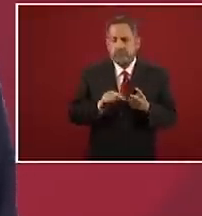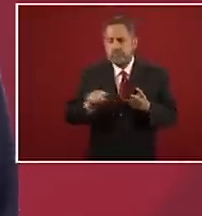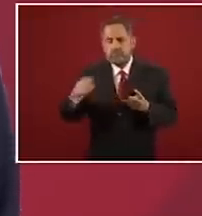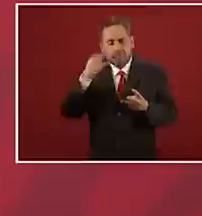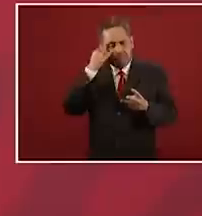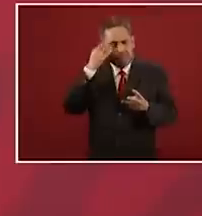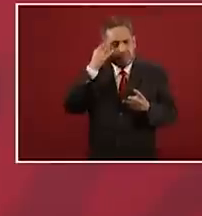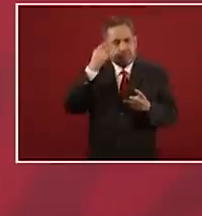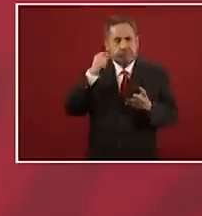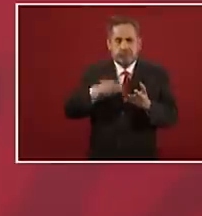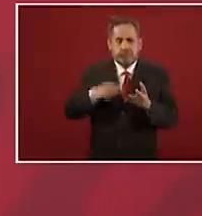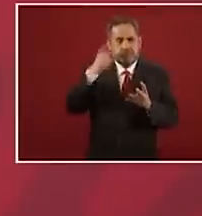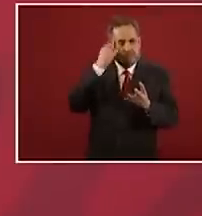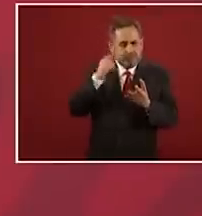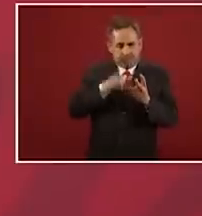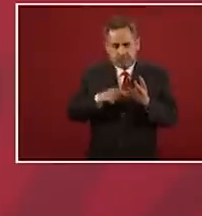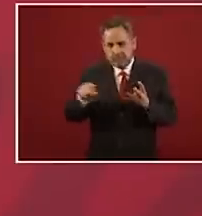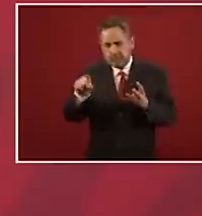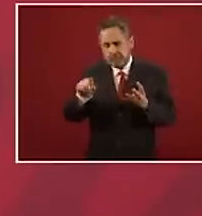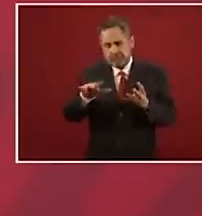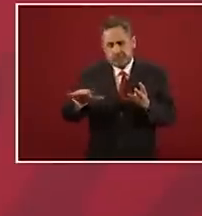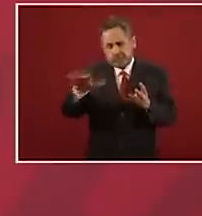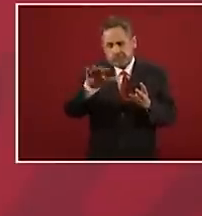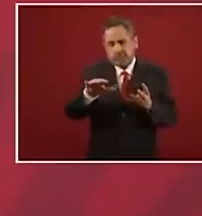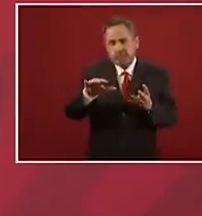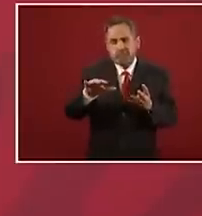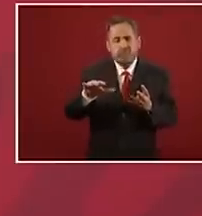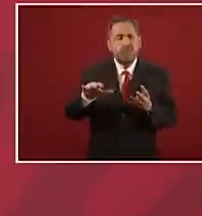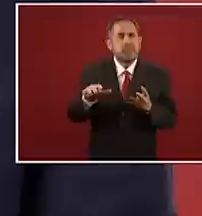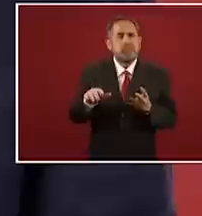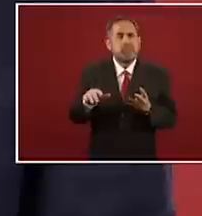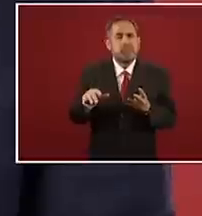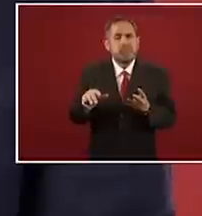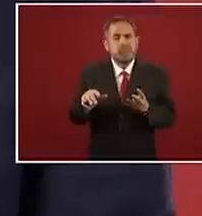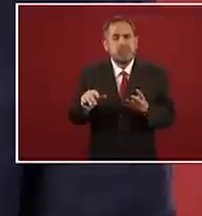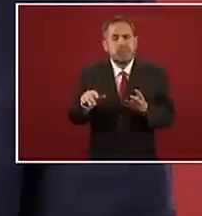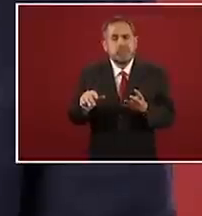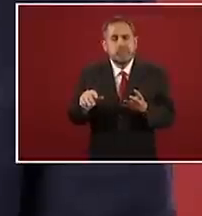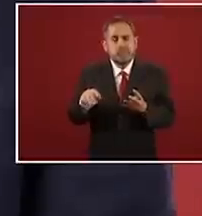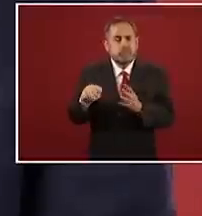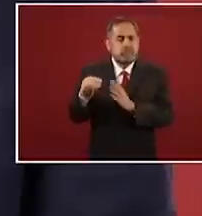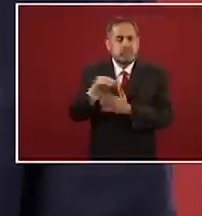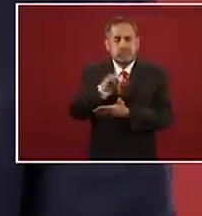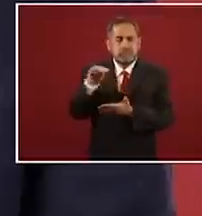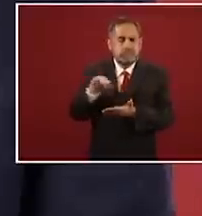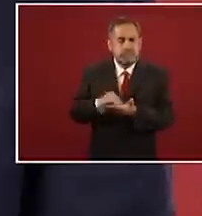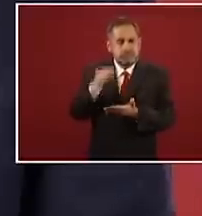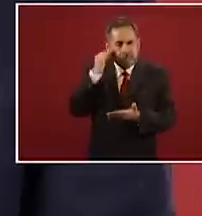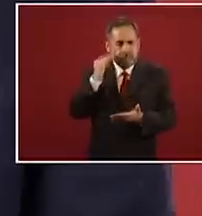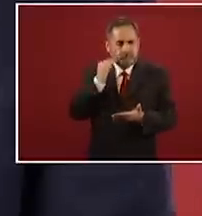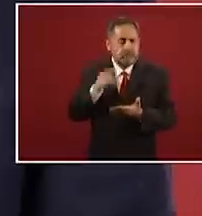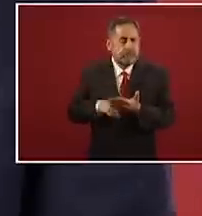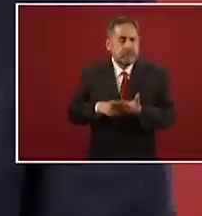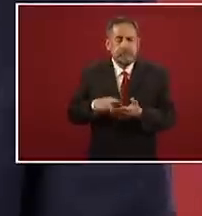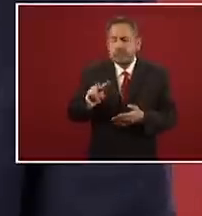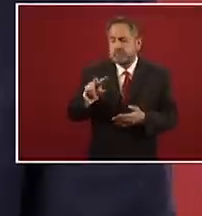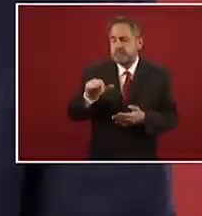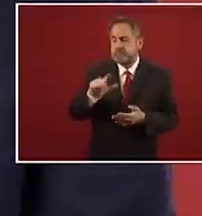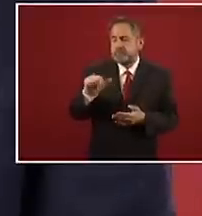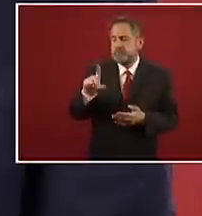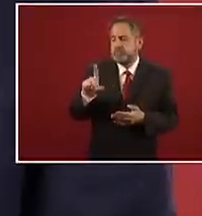Escárcega-Campeche, Campeche para hablar de las grandes ciudades, Mérida, Valladolid,